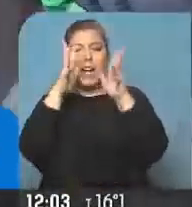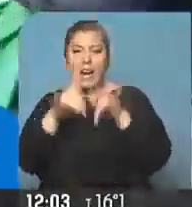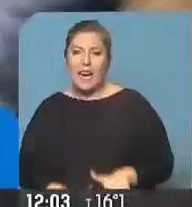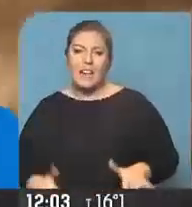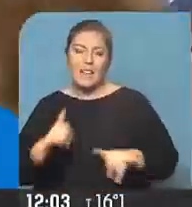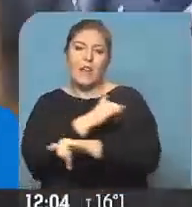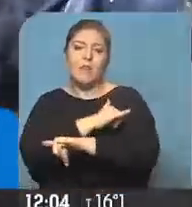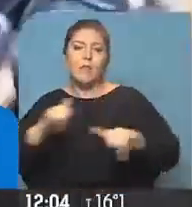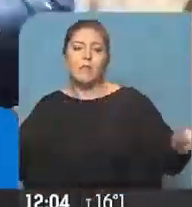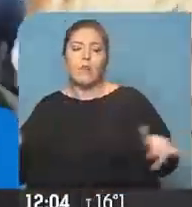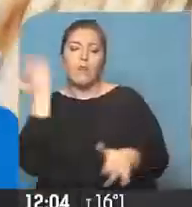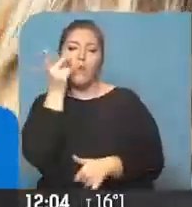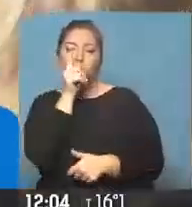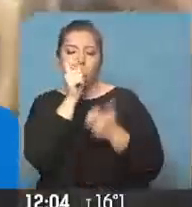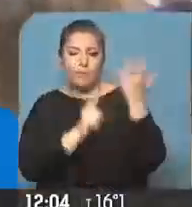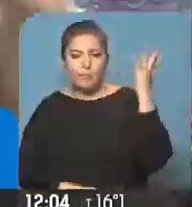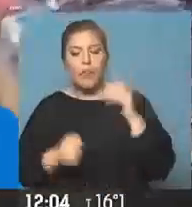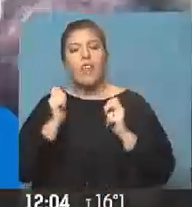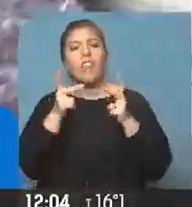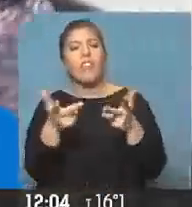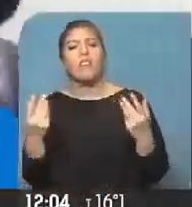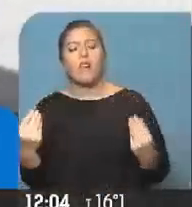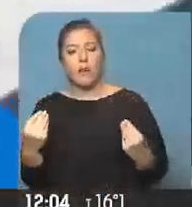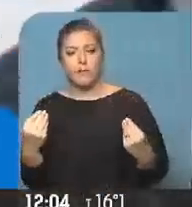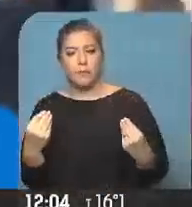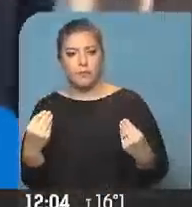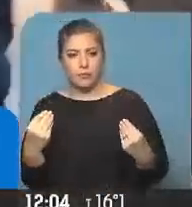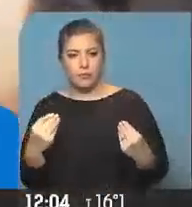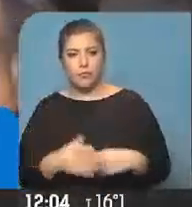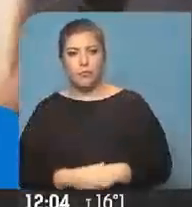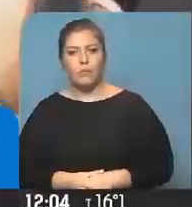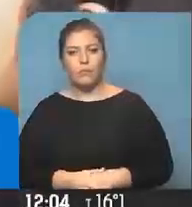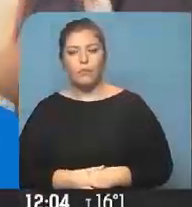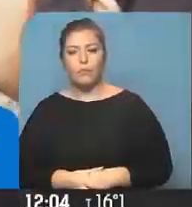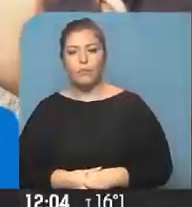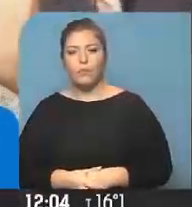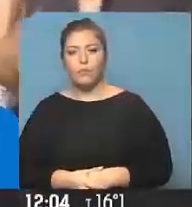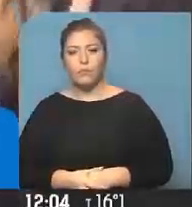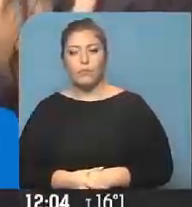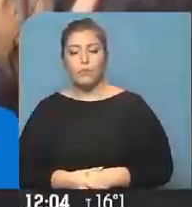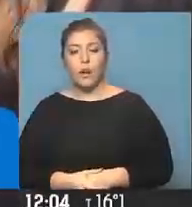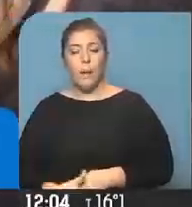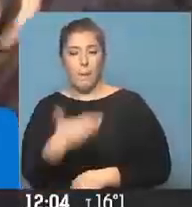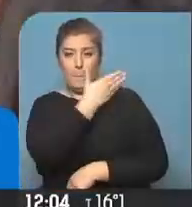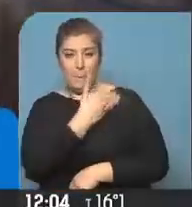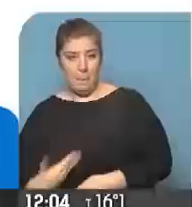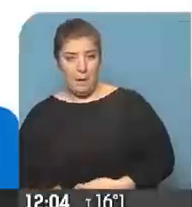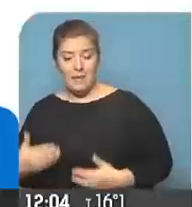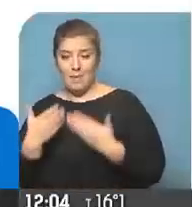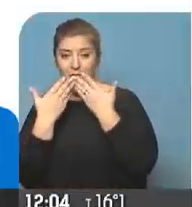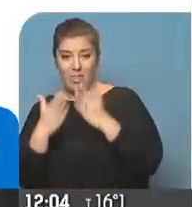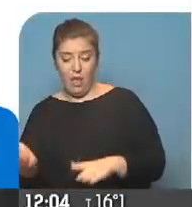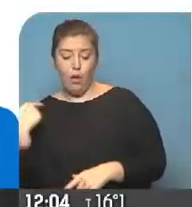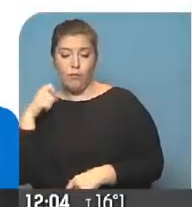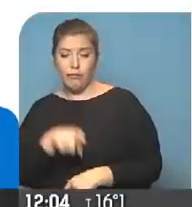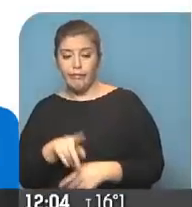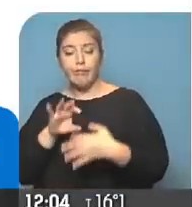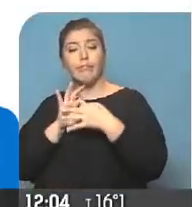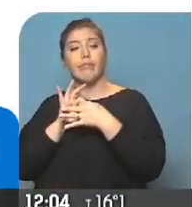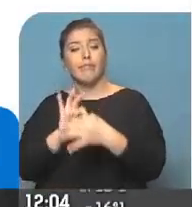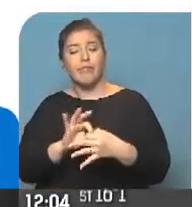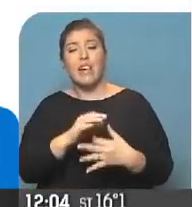través de las redes sociales, en la que dice que desde que dejó justamente el Poder Ejecutivo Nacional, ha sido vinculada en